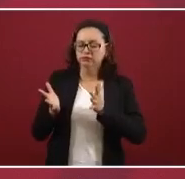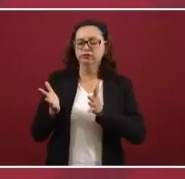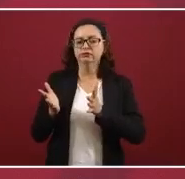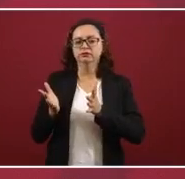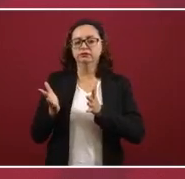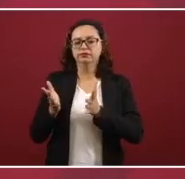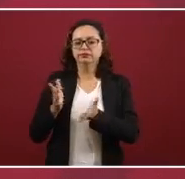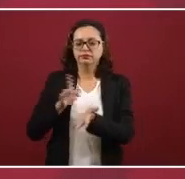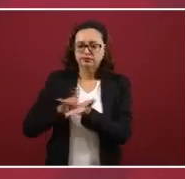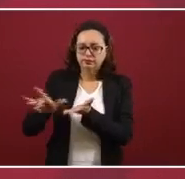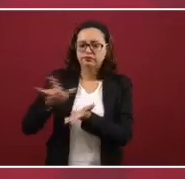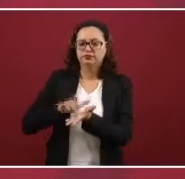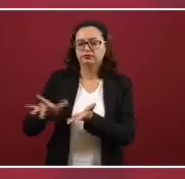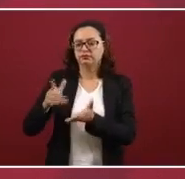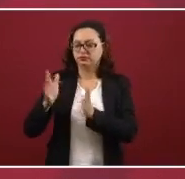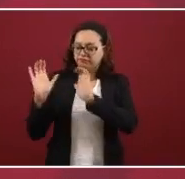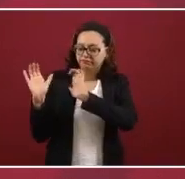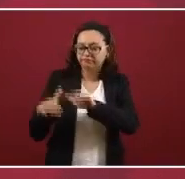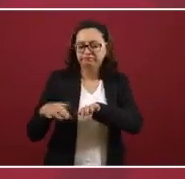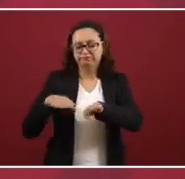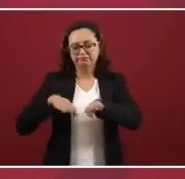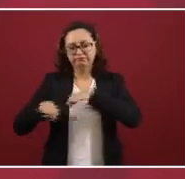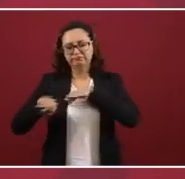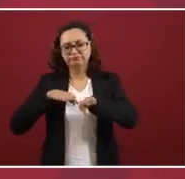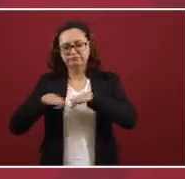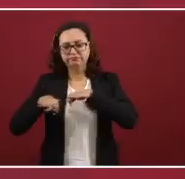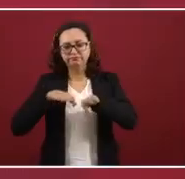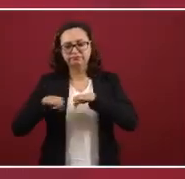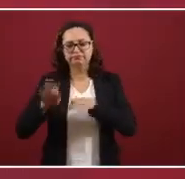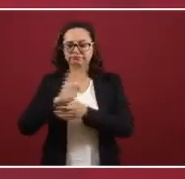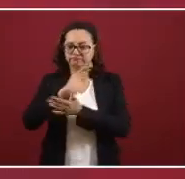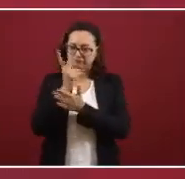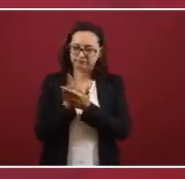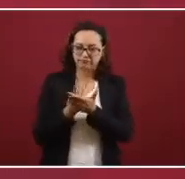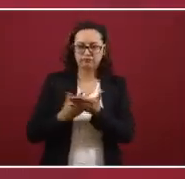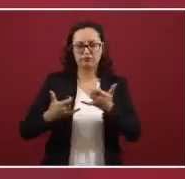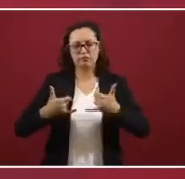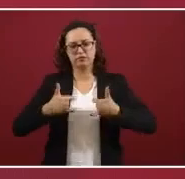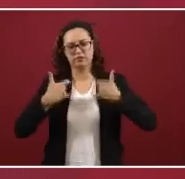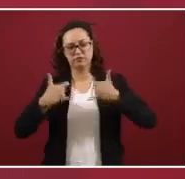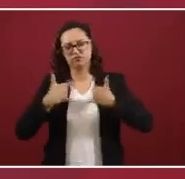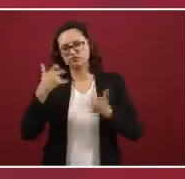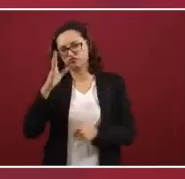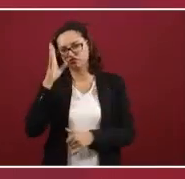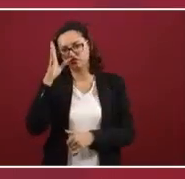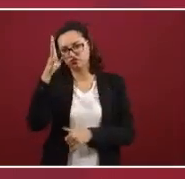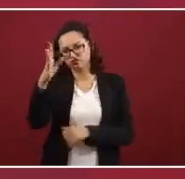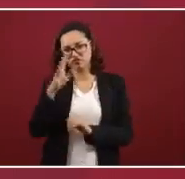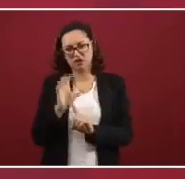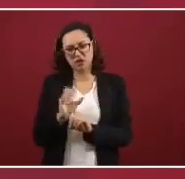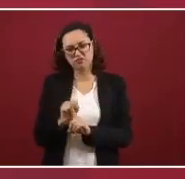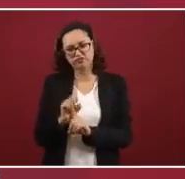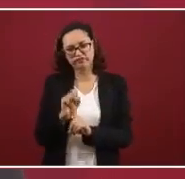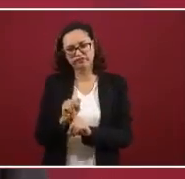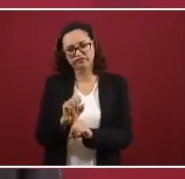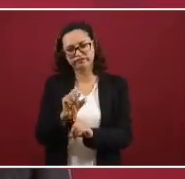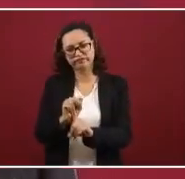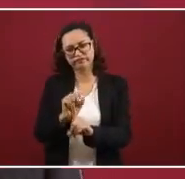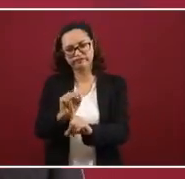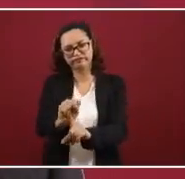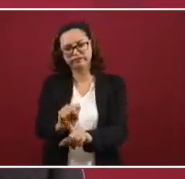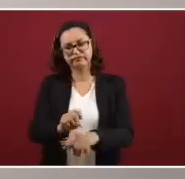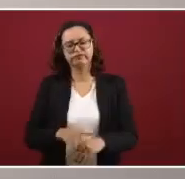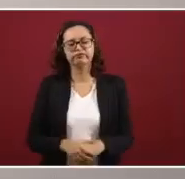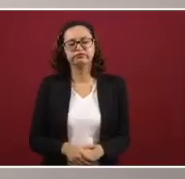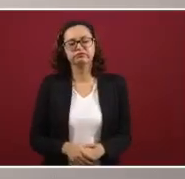está contratado en el programa de Jóvenes Construyendo el Futuro. Entonces, según mis